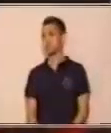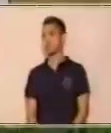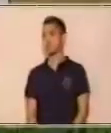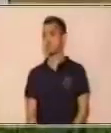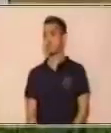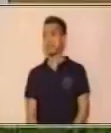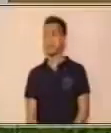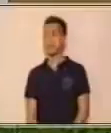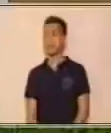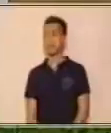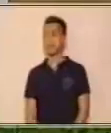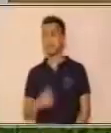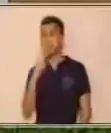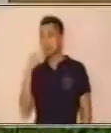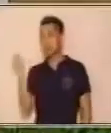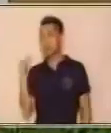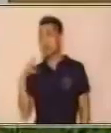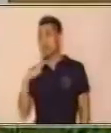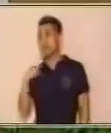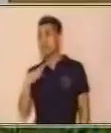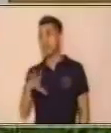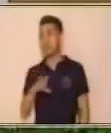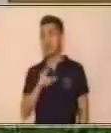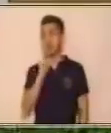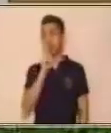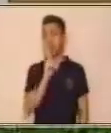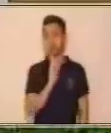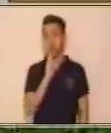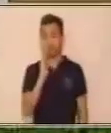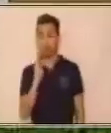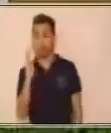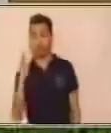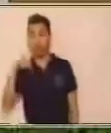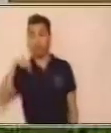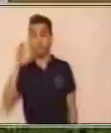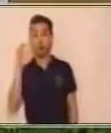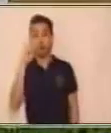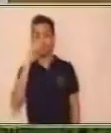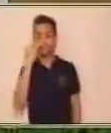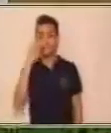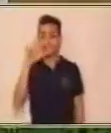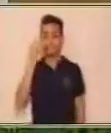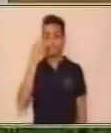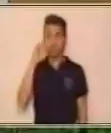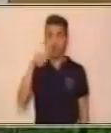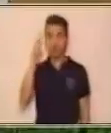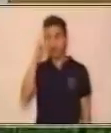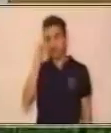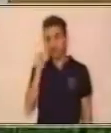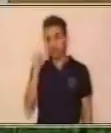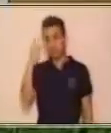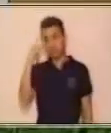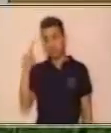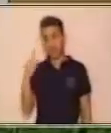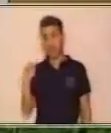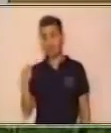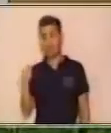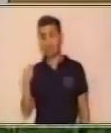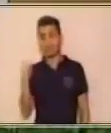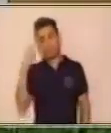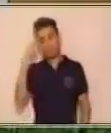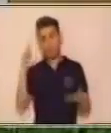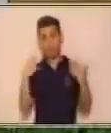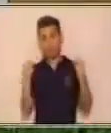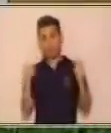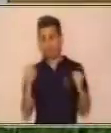los que vamos a dividir aquí, bueno, aquí hay 2 posiciones que me debo de correr para llegar al entero. Y aquí hay una